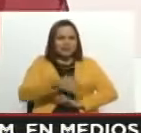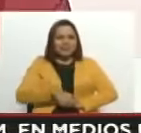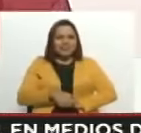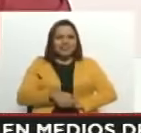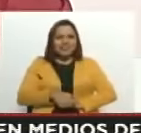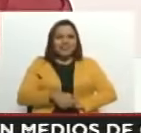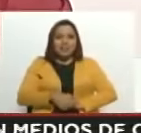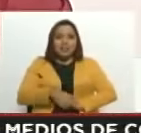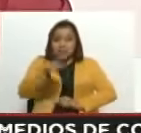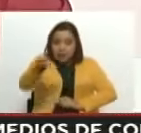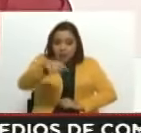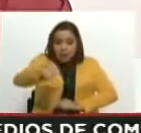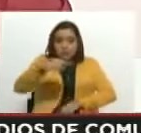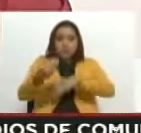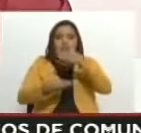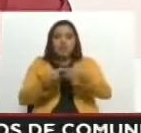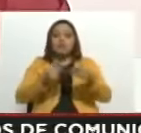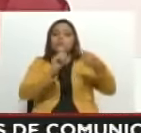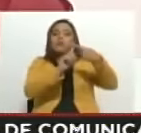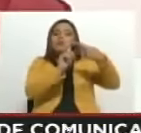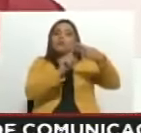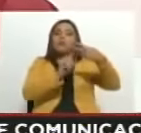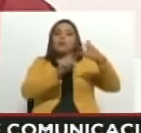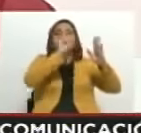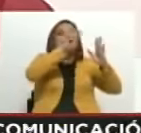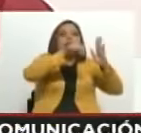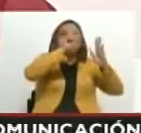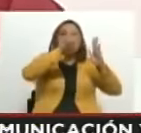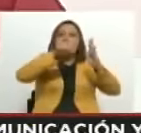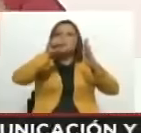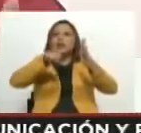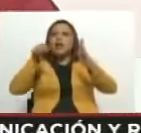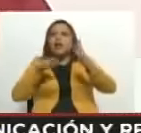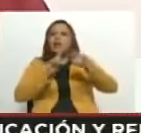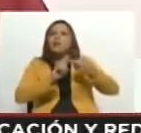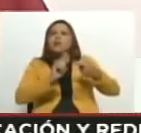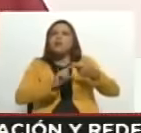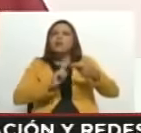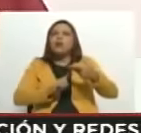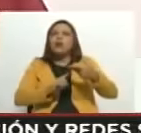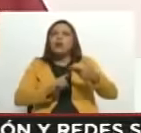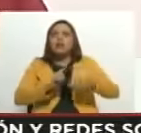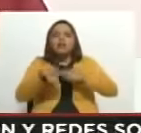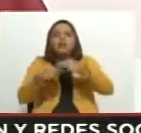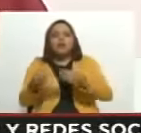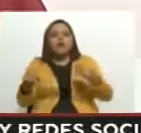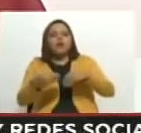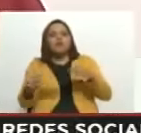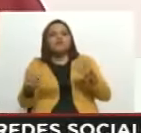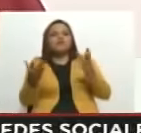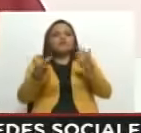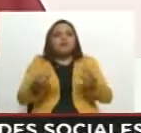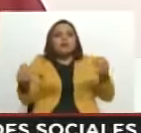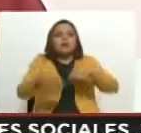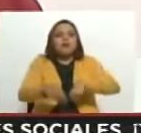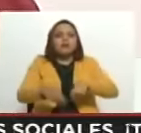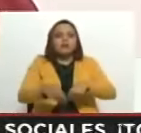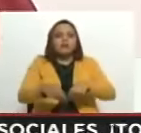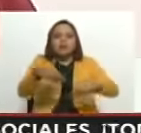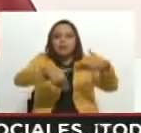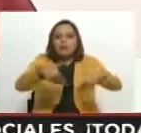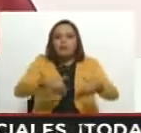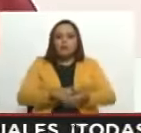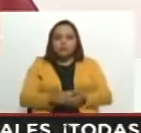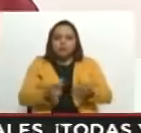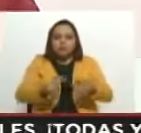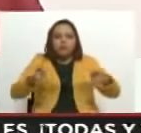Así la tenían. Ahora, ¿cómo inflan la votación? ¿Cómo la van a